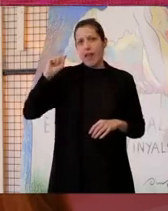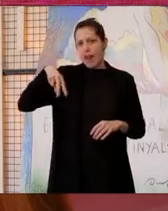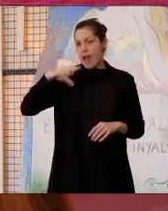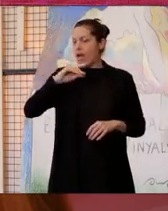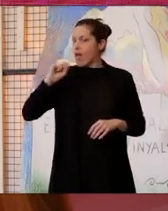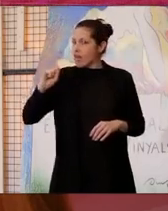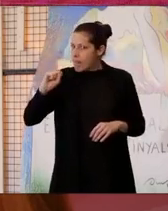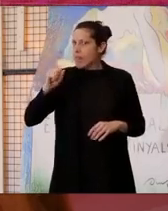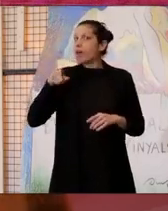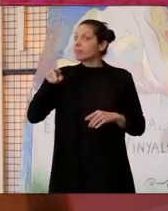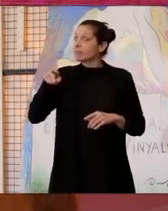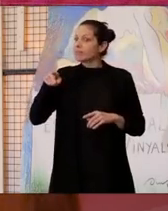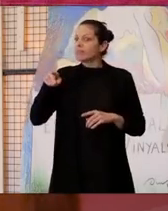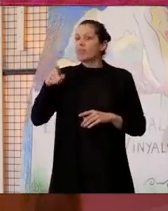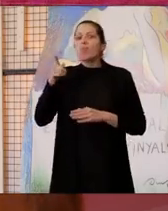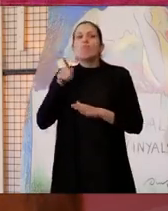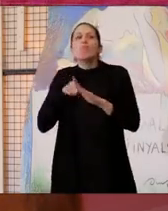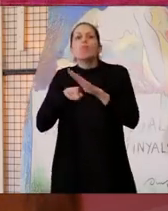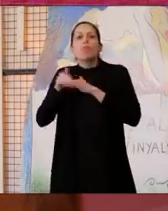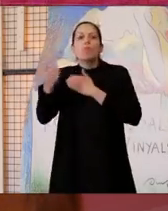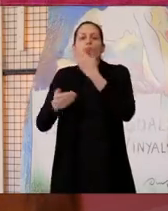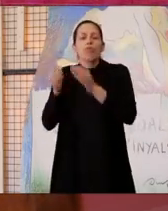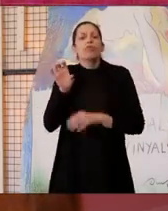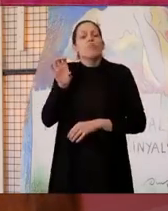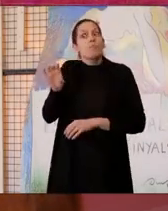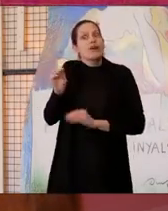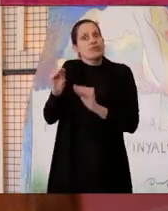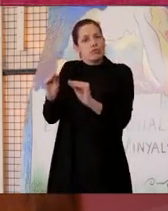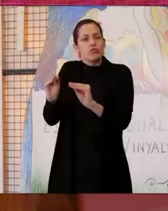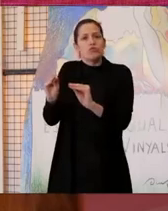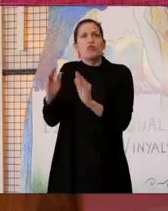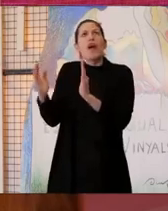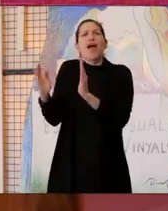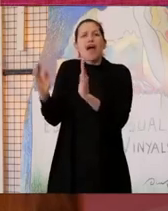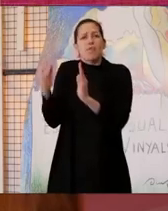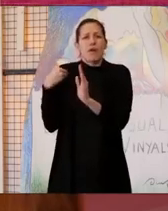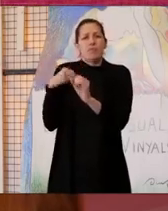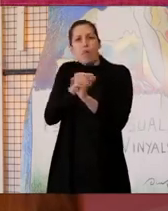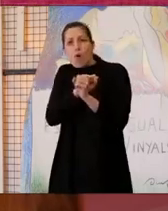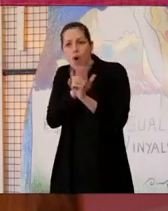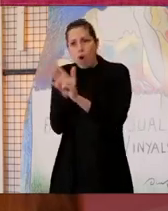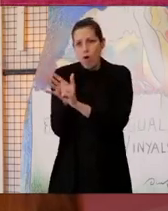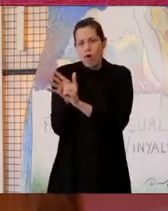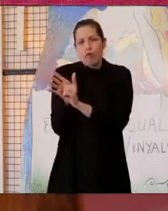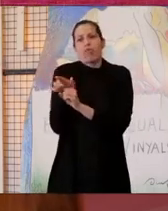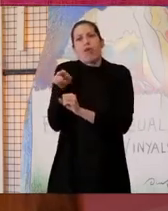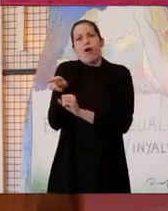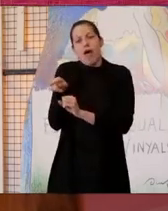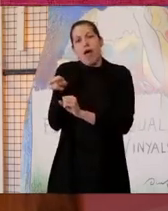proceso del país dentro en la época del covid que revalidó